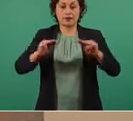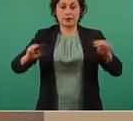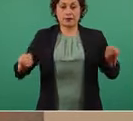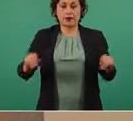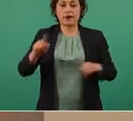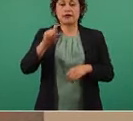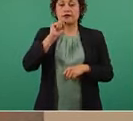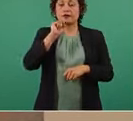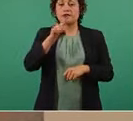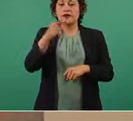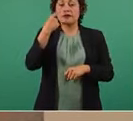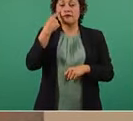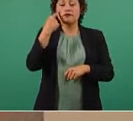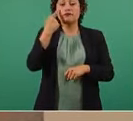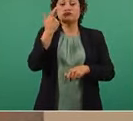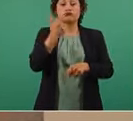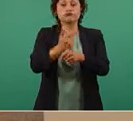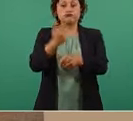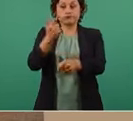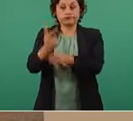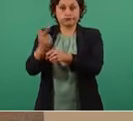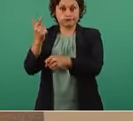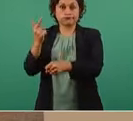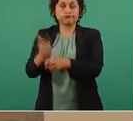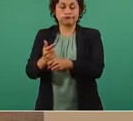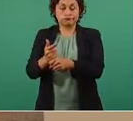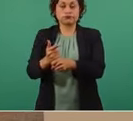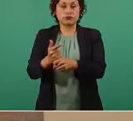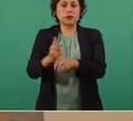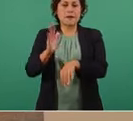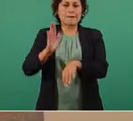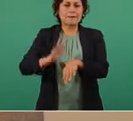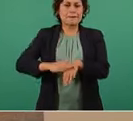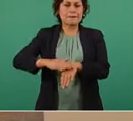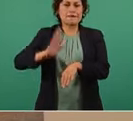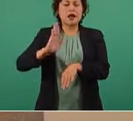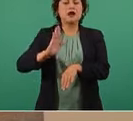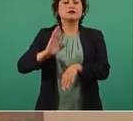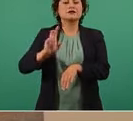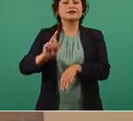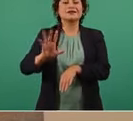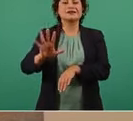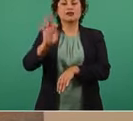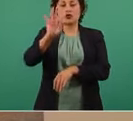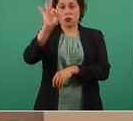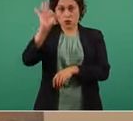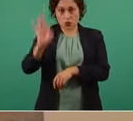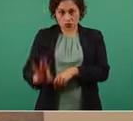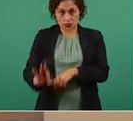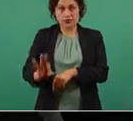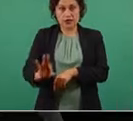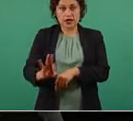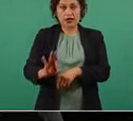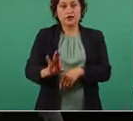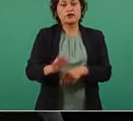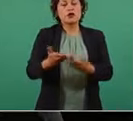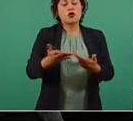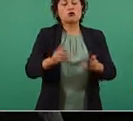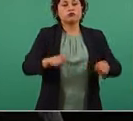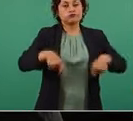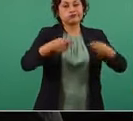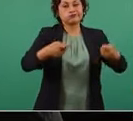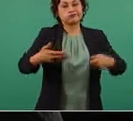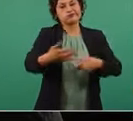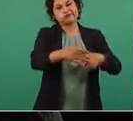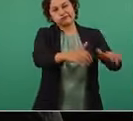marítimas, se han llevado a cabo ahorita un incremento de un aproximado de un 35%, se han mandado más elementos, más